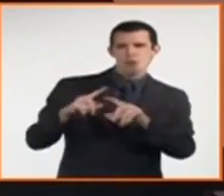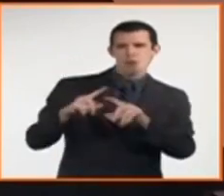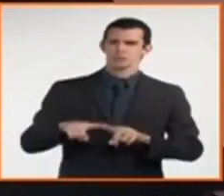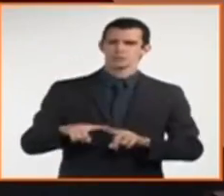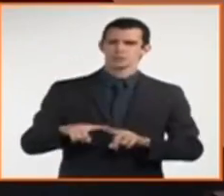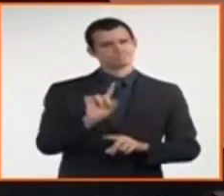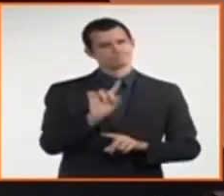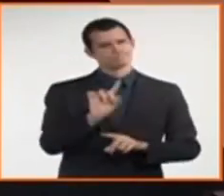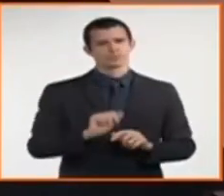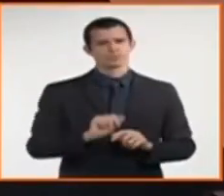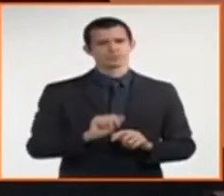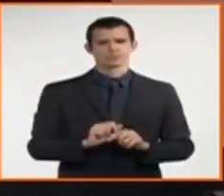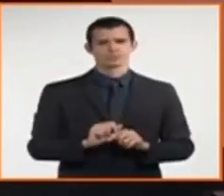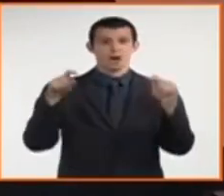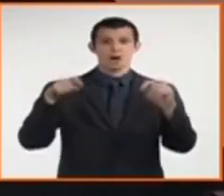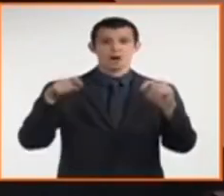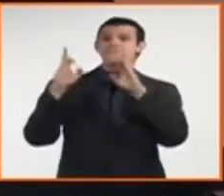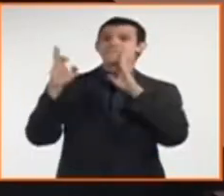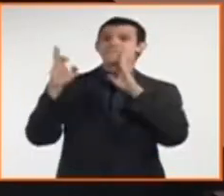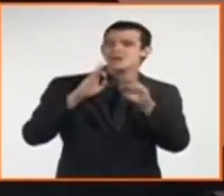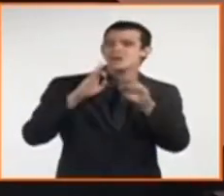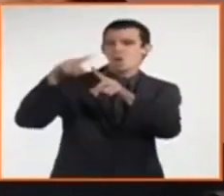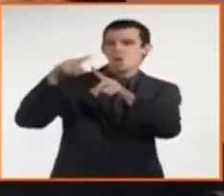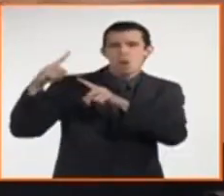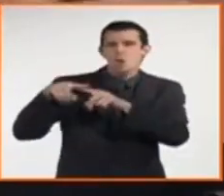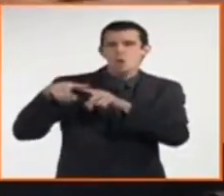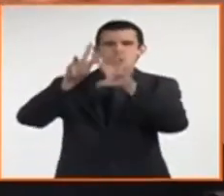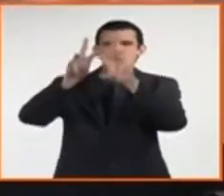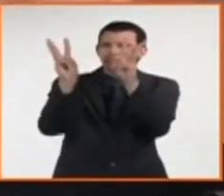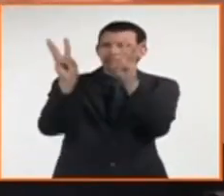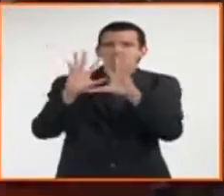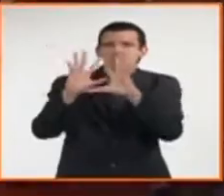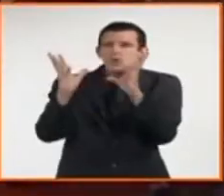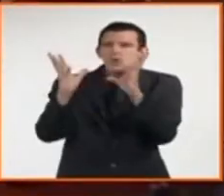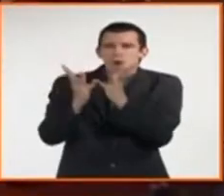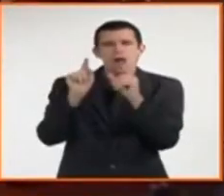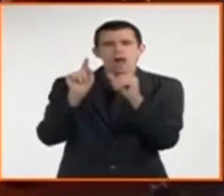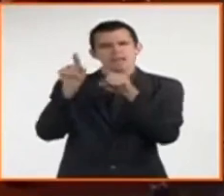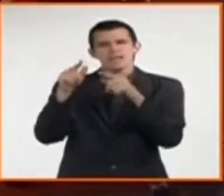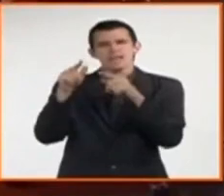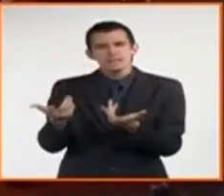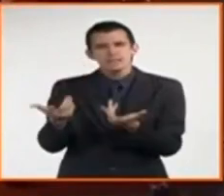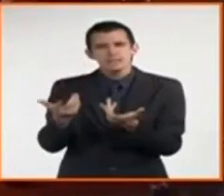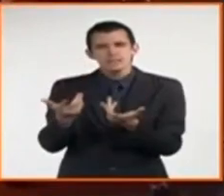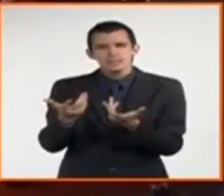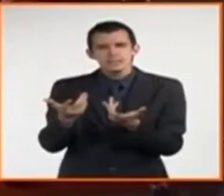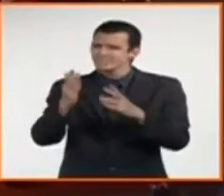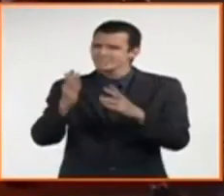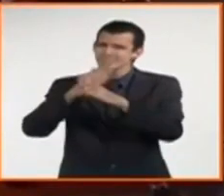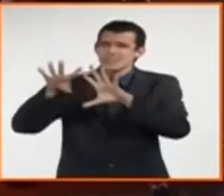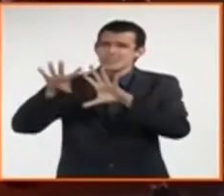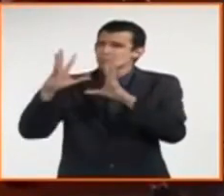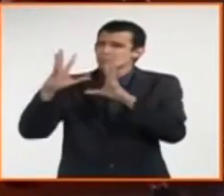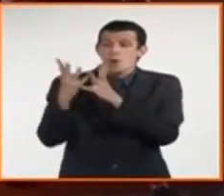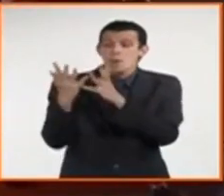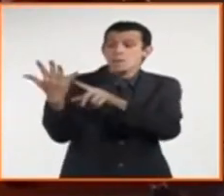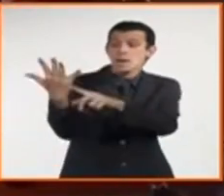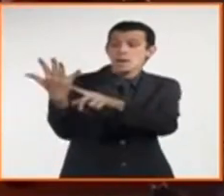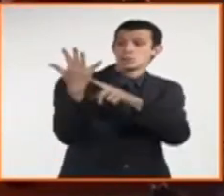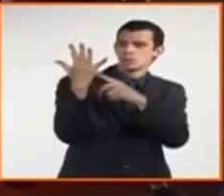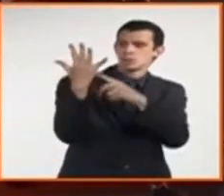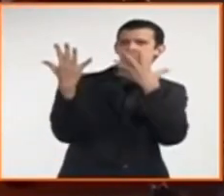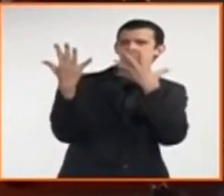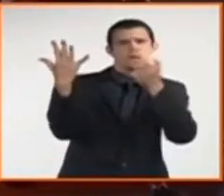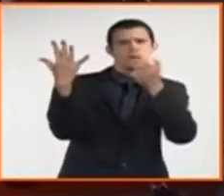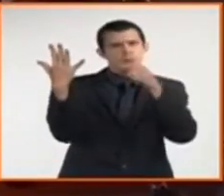victoria al principio alguien que sabe que es lo de ciencia tomó también lee y lo trágico que es el